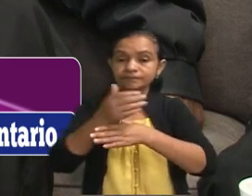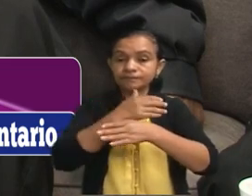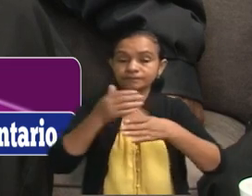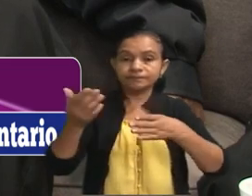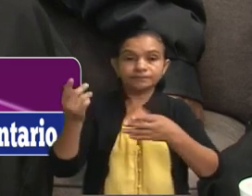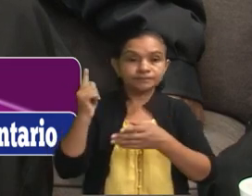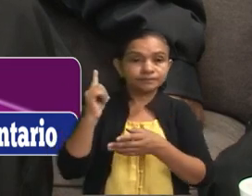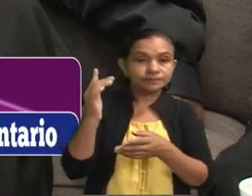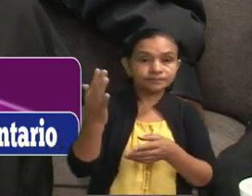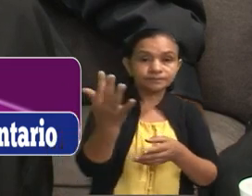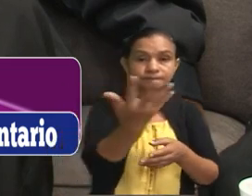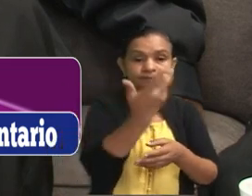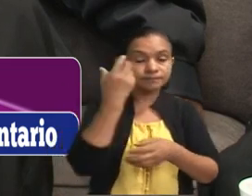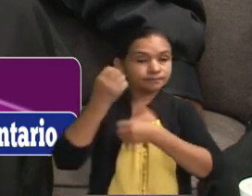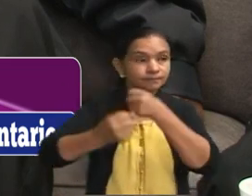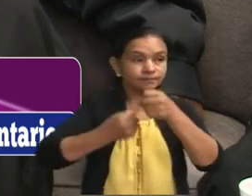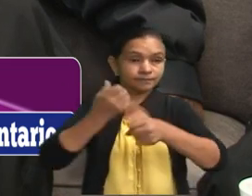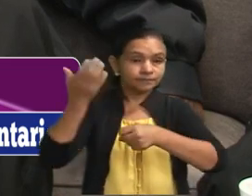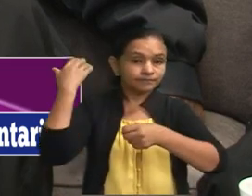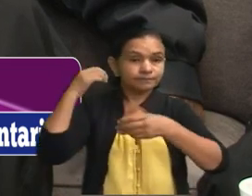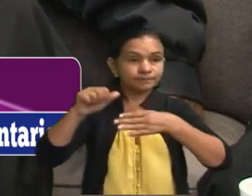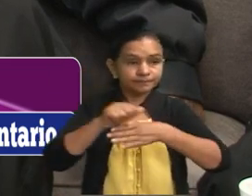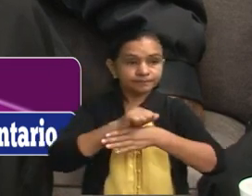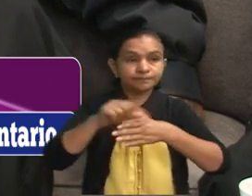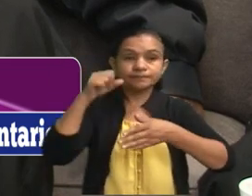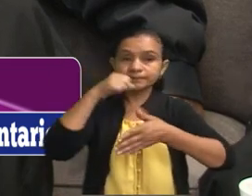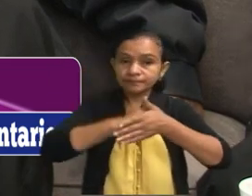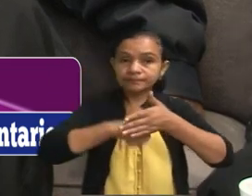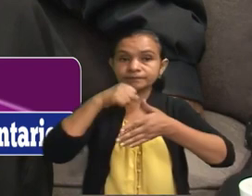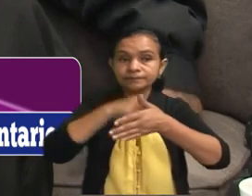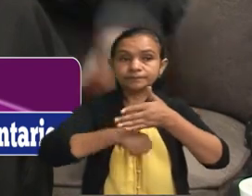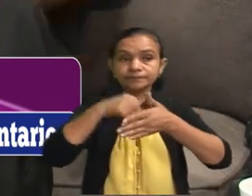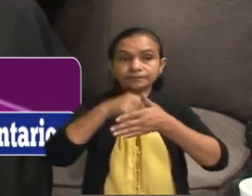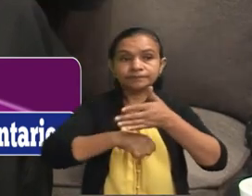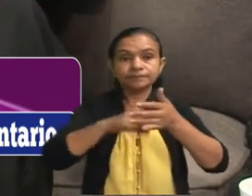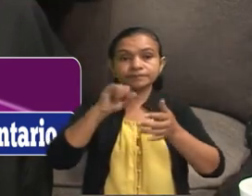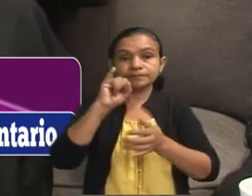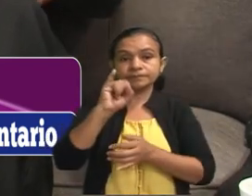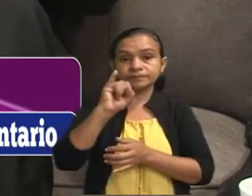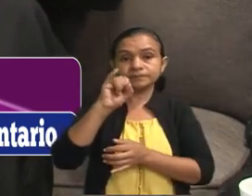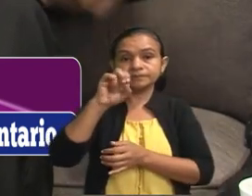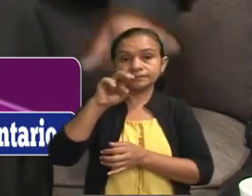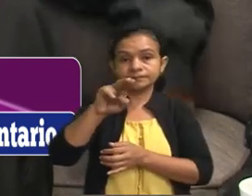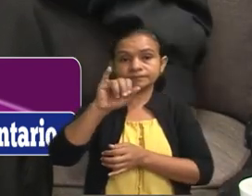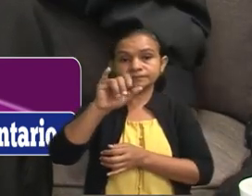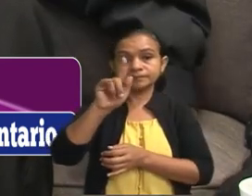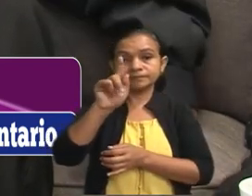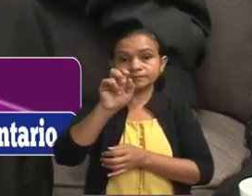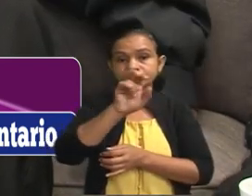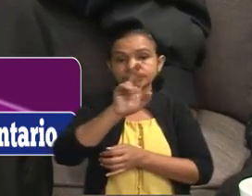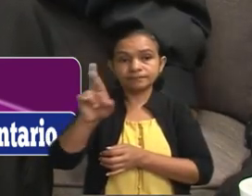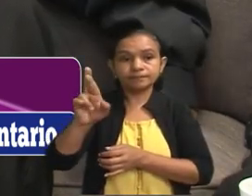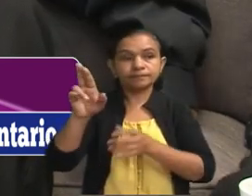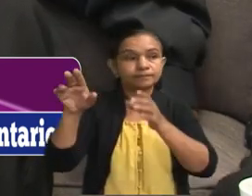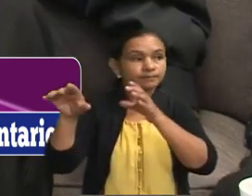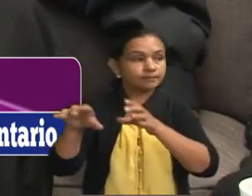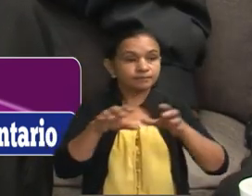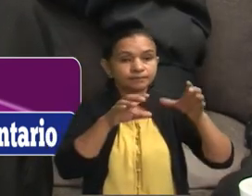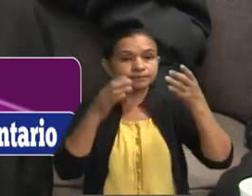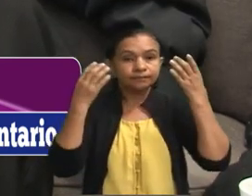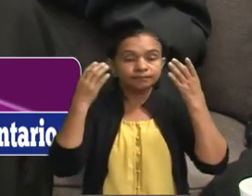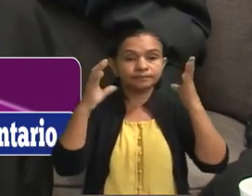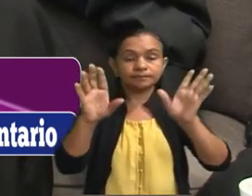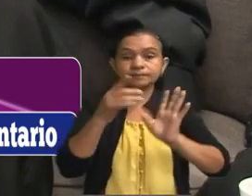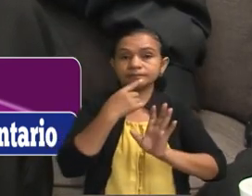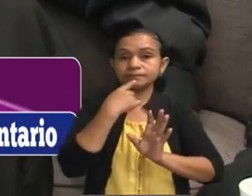nacionales en los últimos años. Se ha venido fortaleciendo en el INITER las capacidades técnicas para